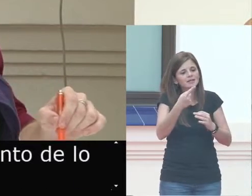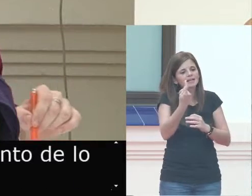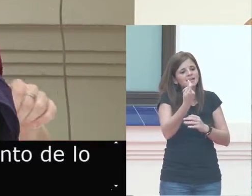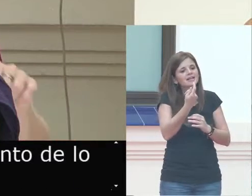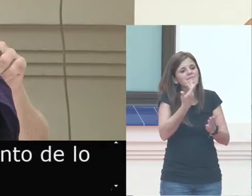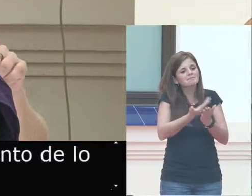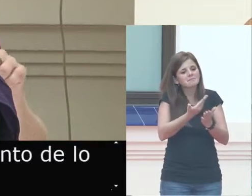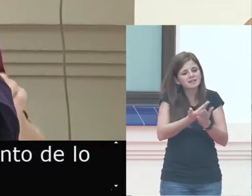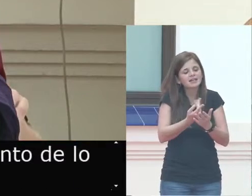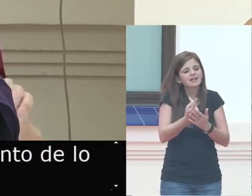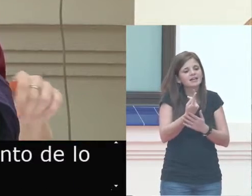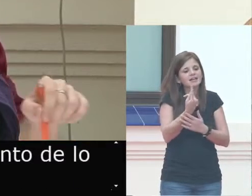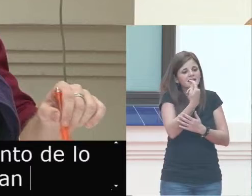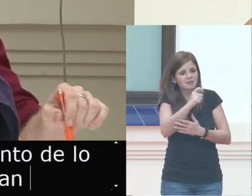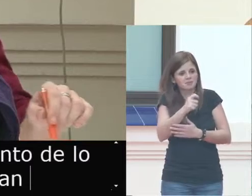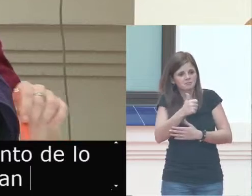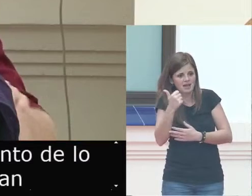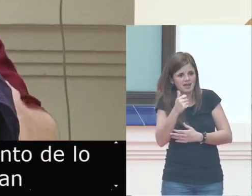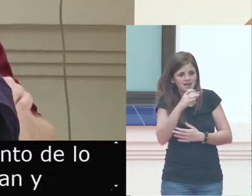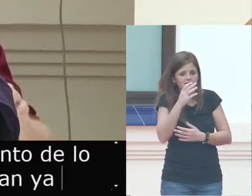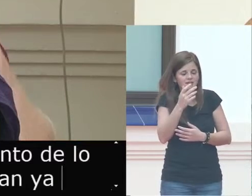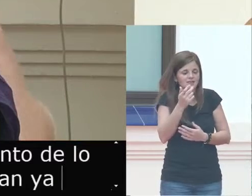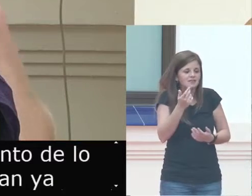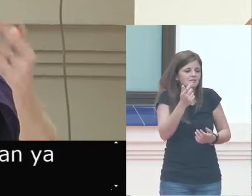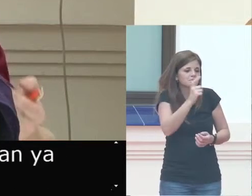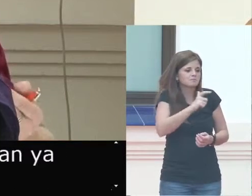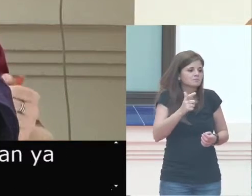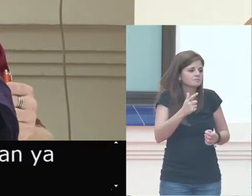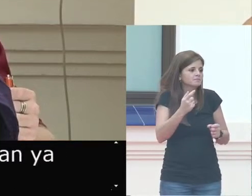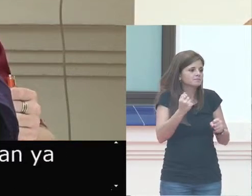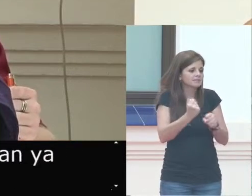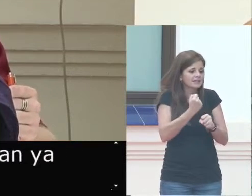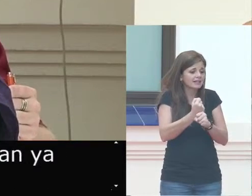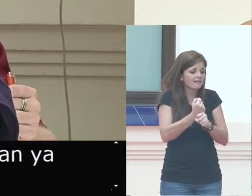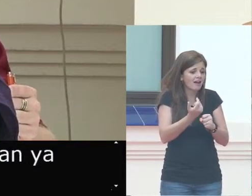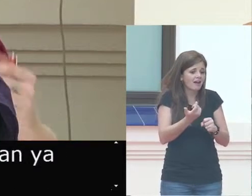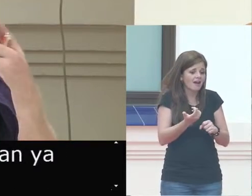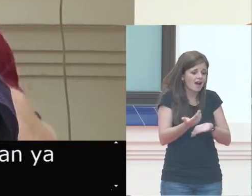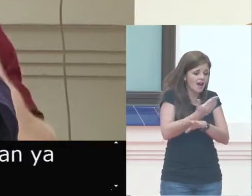que estaban ya trabajando, ya prestando atención.